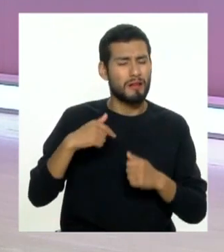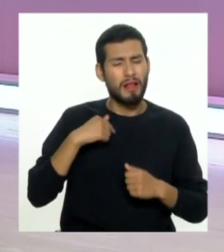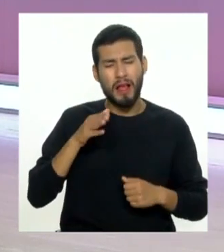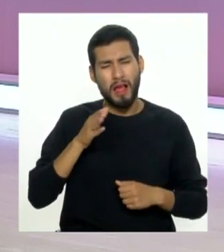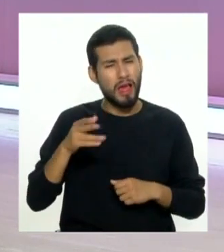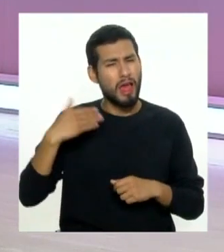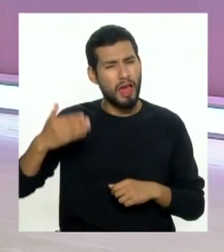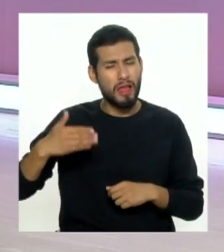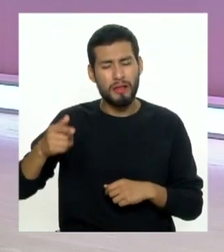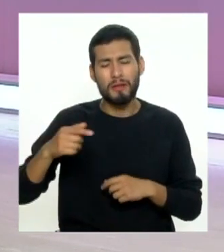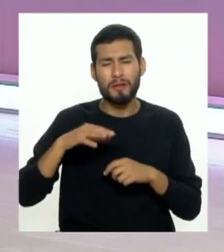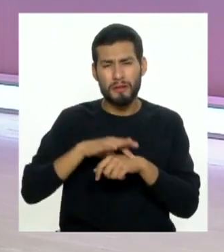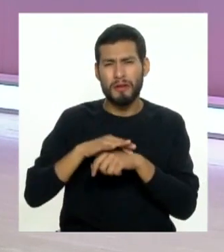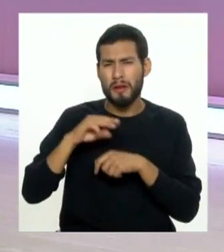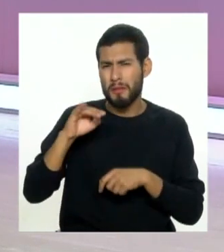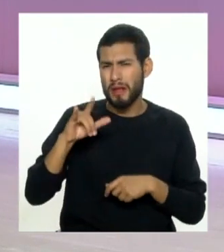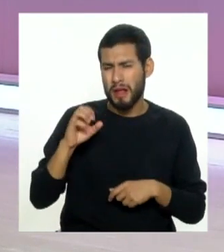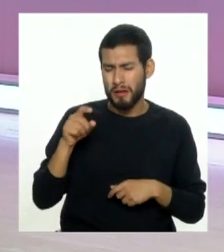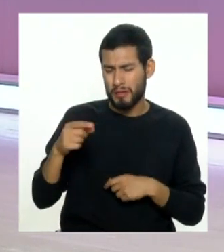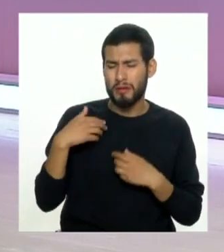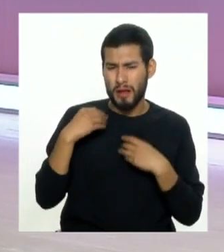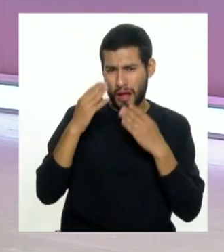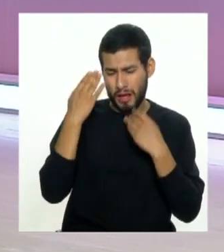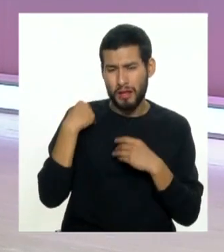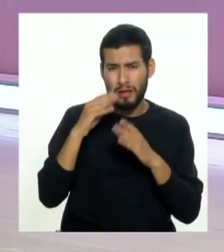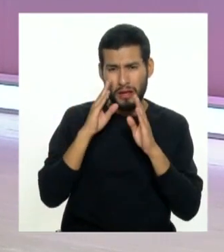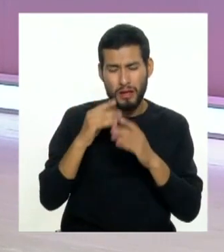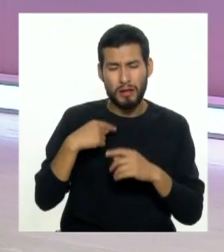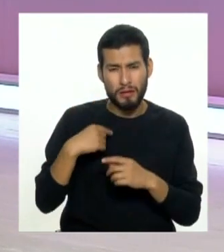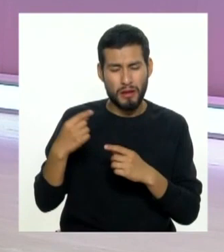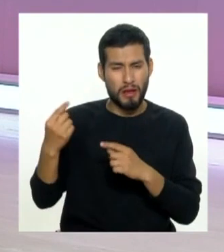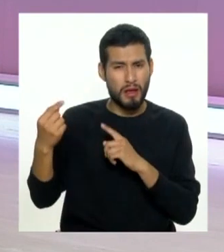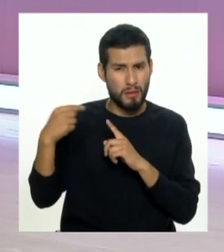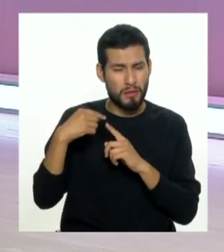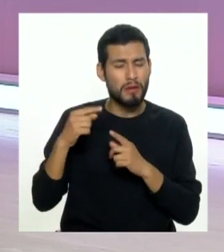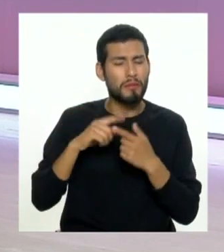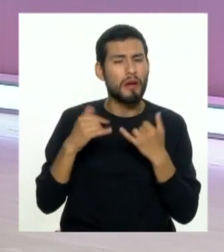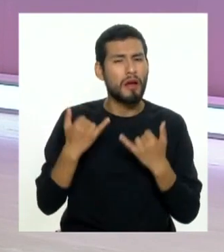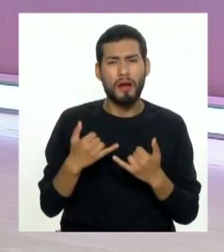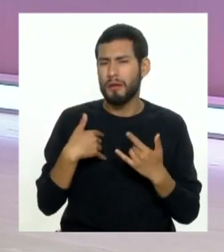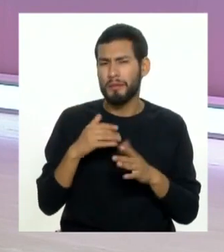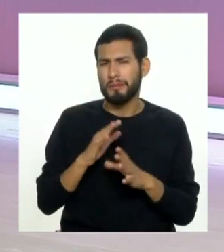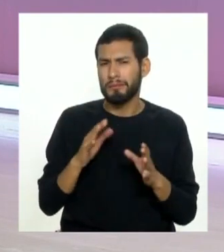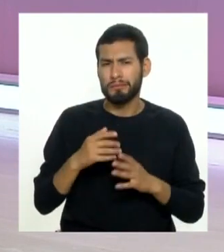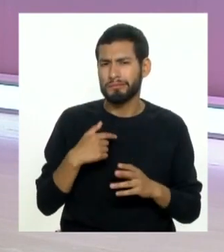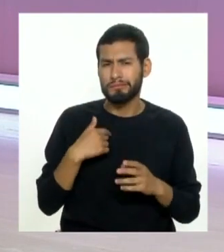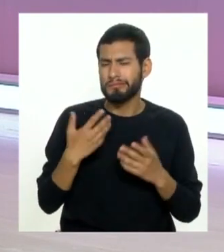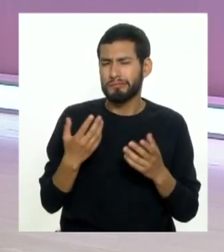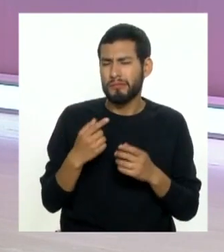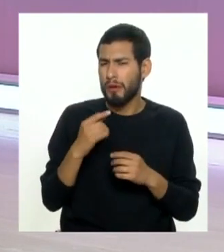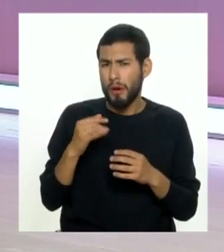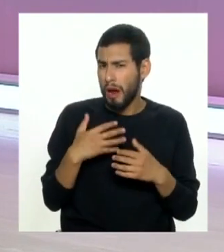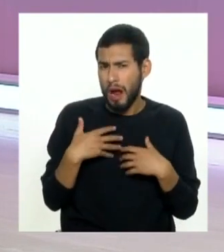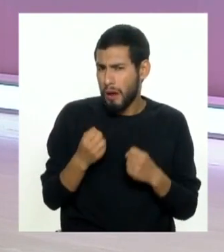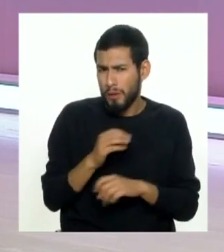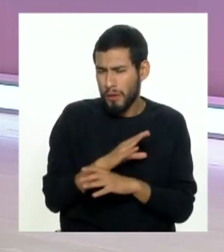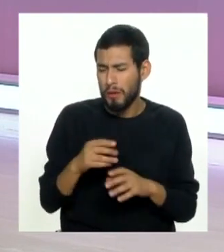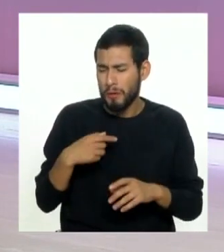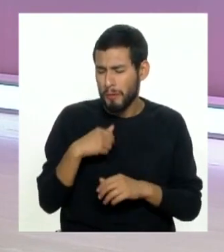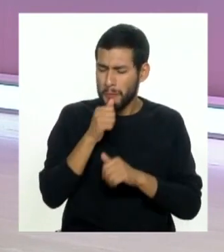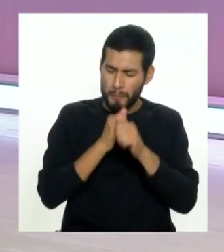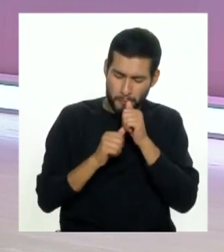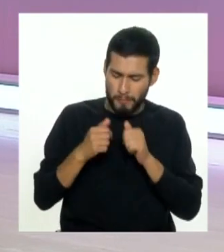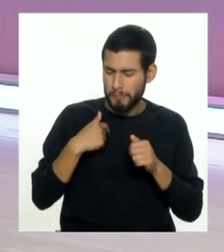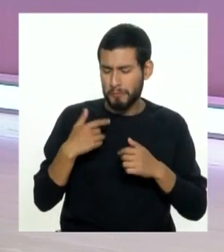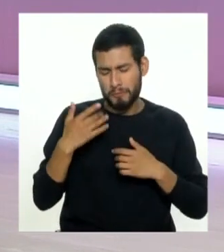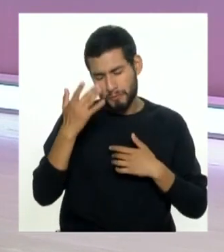La doctora Pilar Macetti en esos tiempos me atendía. Pero ya no sé si no tiene cura, ya conviviré con